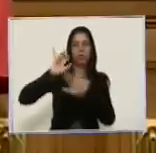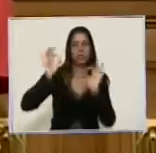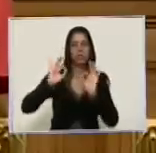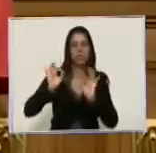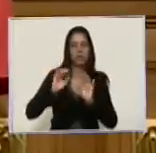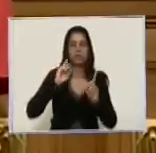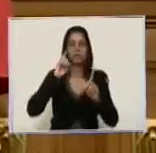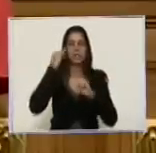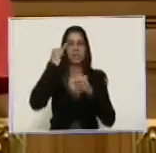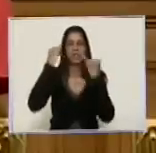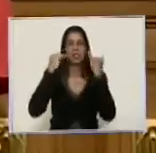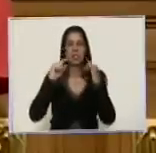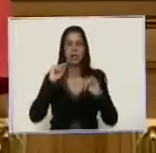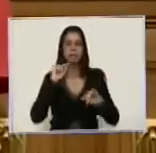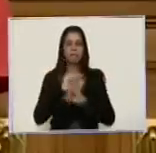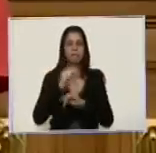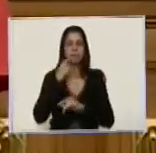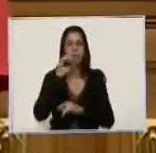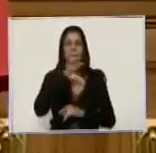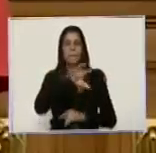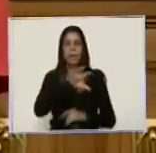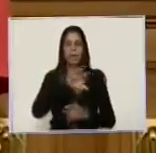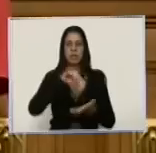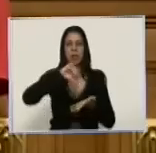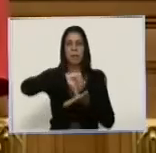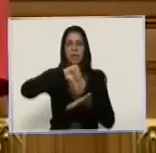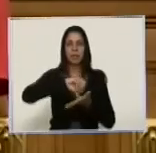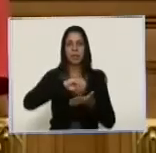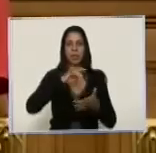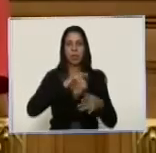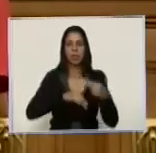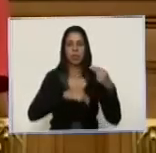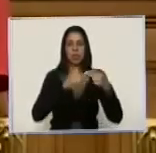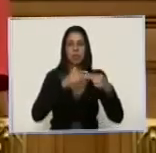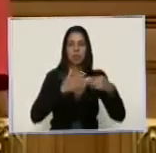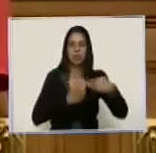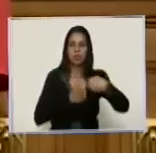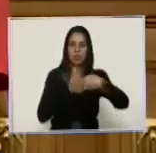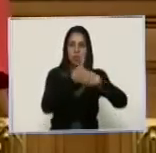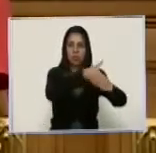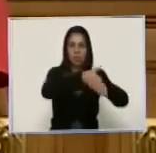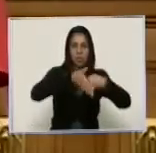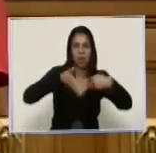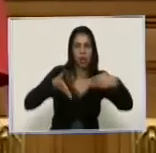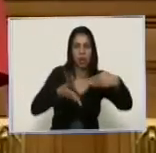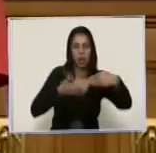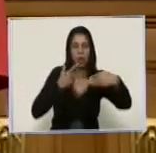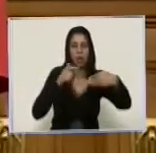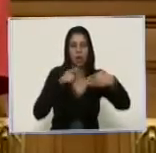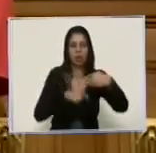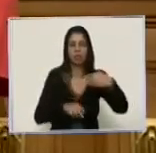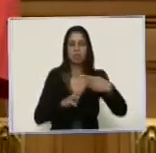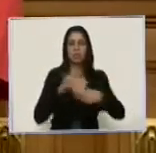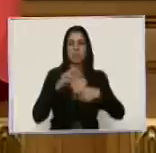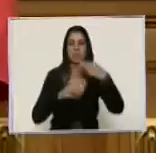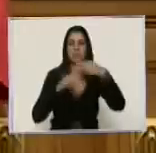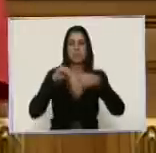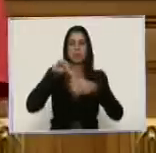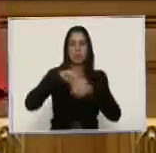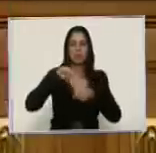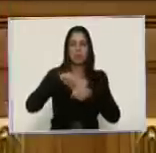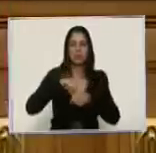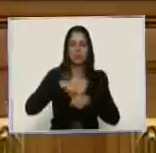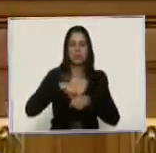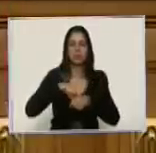es atacar un país y no tocar la infraestructura petrolera. Bueno, pon el armamento en la infraestructura petrolera para que te lo ataquen. Si atacan